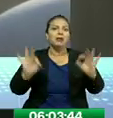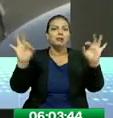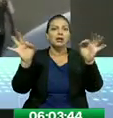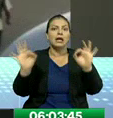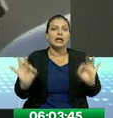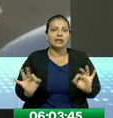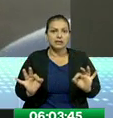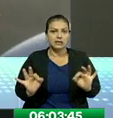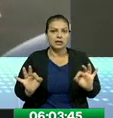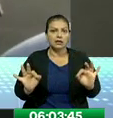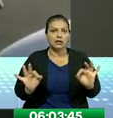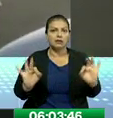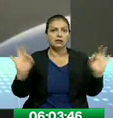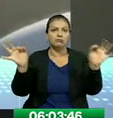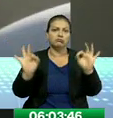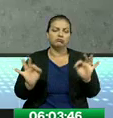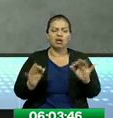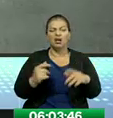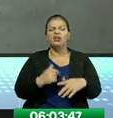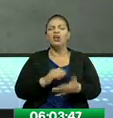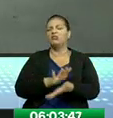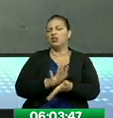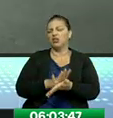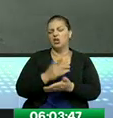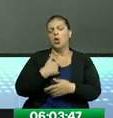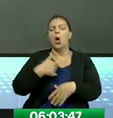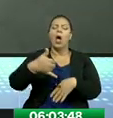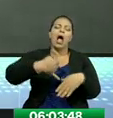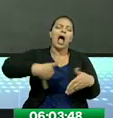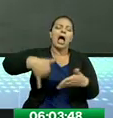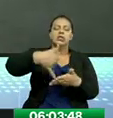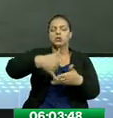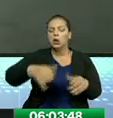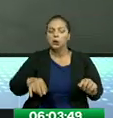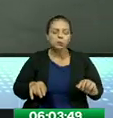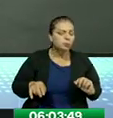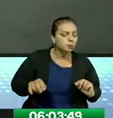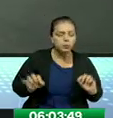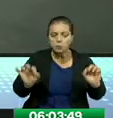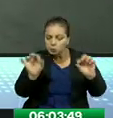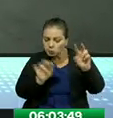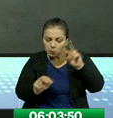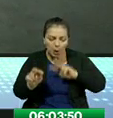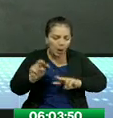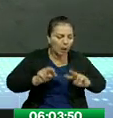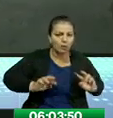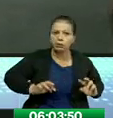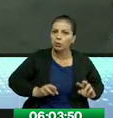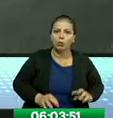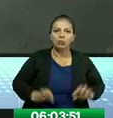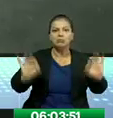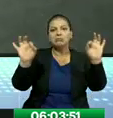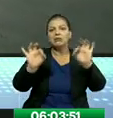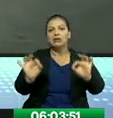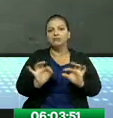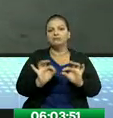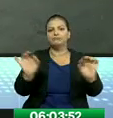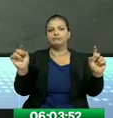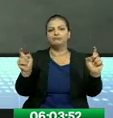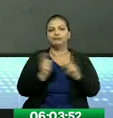Dice, bueno, por ahí le pongo aceite, le reviso. No, y imagínate, en un momento a otro comenzó...